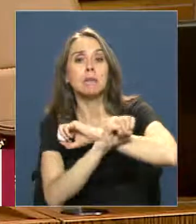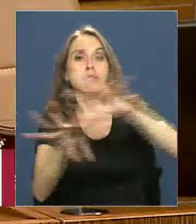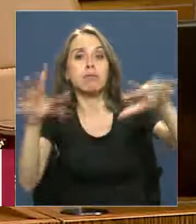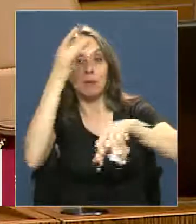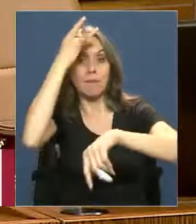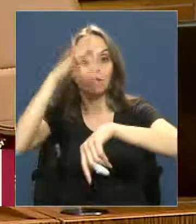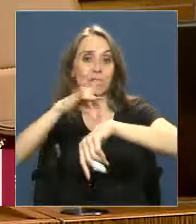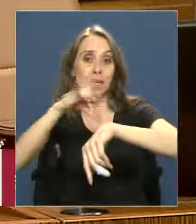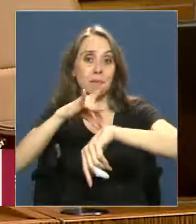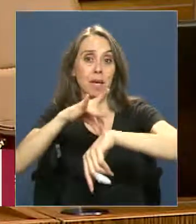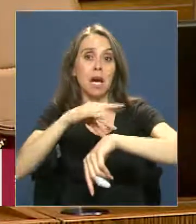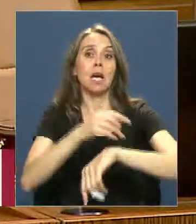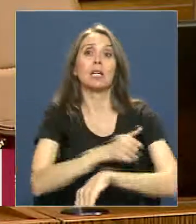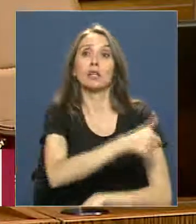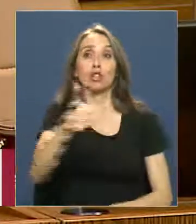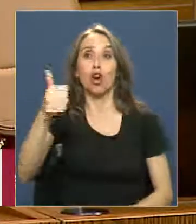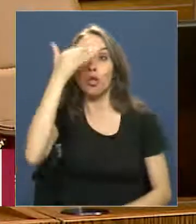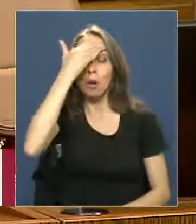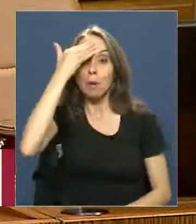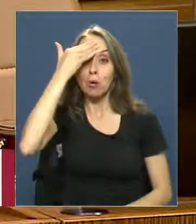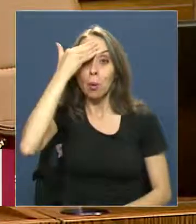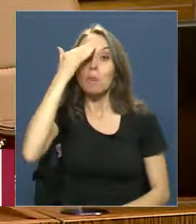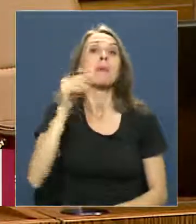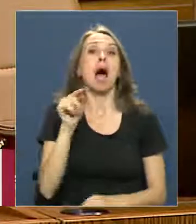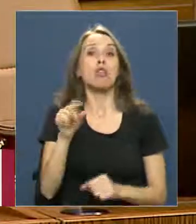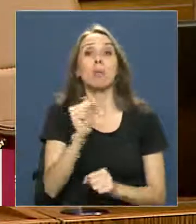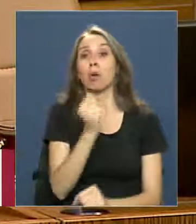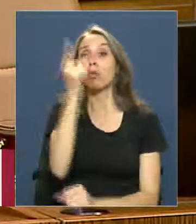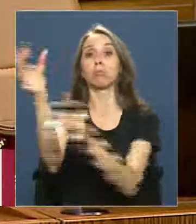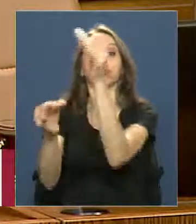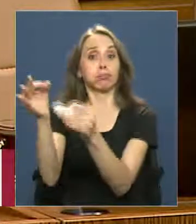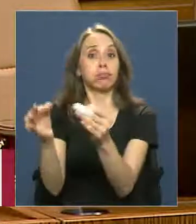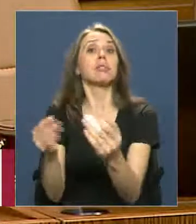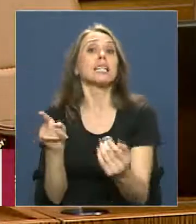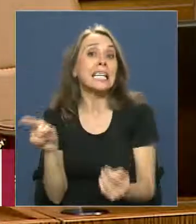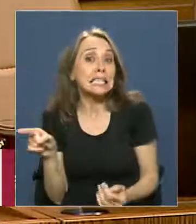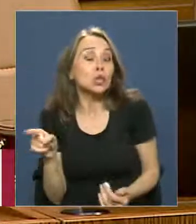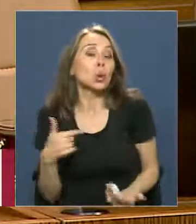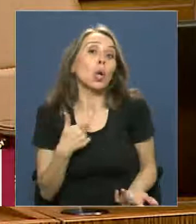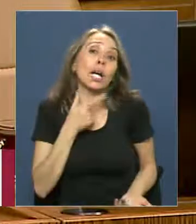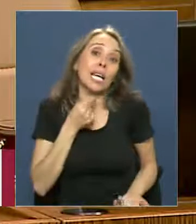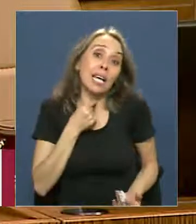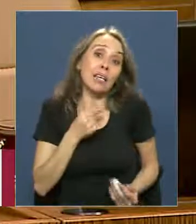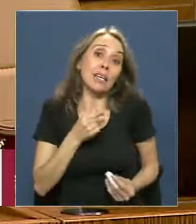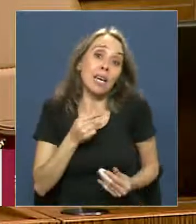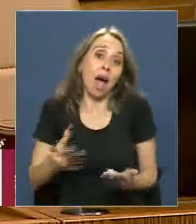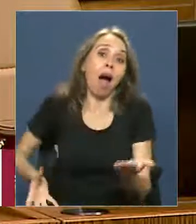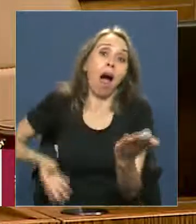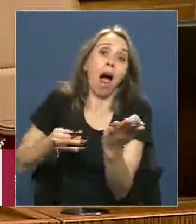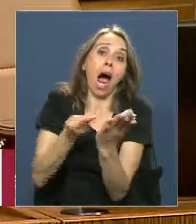pandemia, ¿no es cierto?, que nos tiene tan preocupados a todos. Así que, en definitiva, ese era, quería hacer mi aporte y reiterar